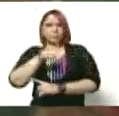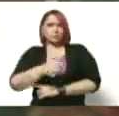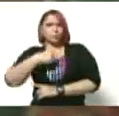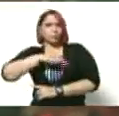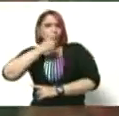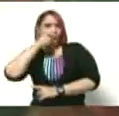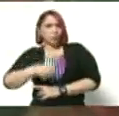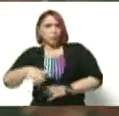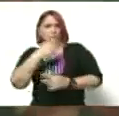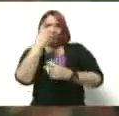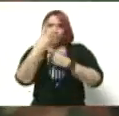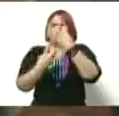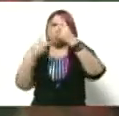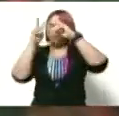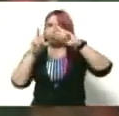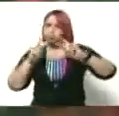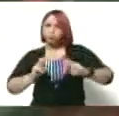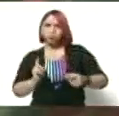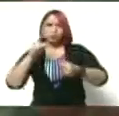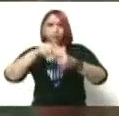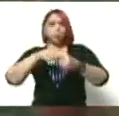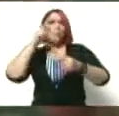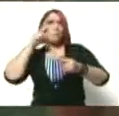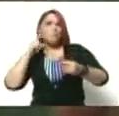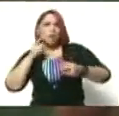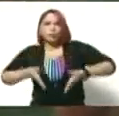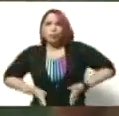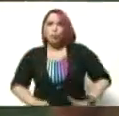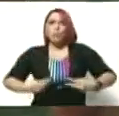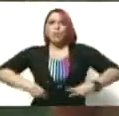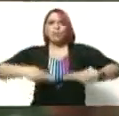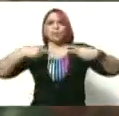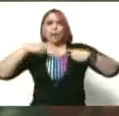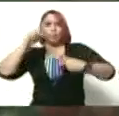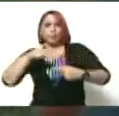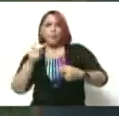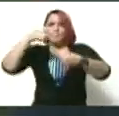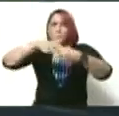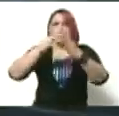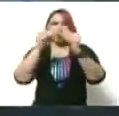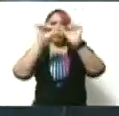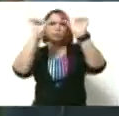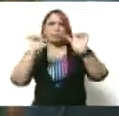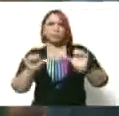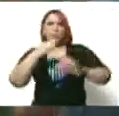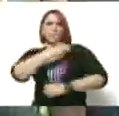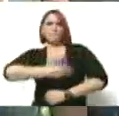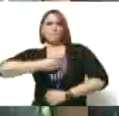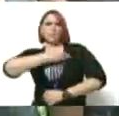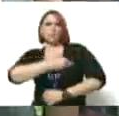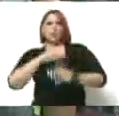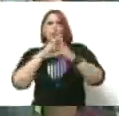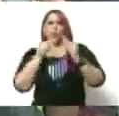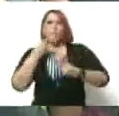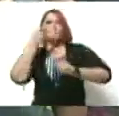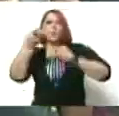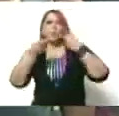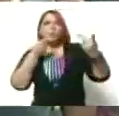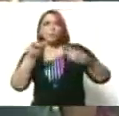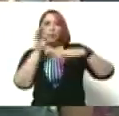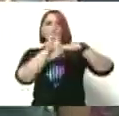estamos revisando si está incorporada parto humanizado revisamos su incorporación a todo el sistema de misiones a toda esa política de